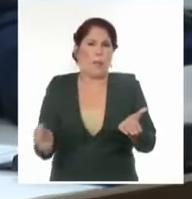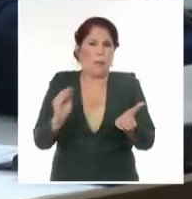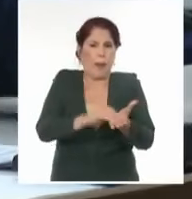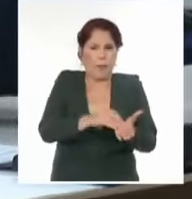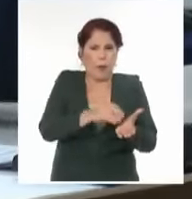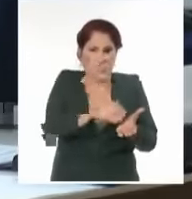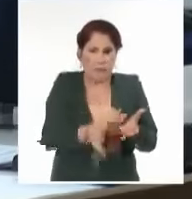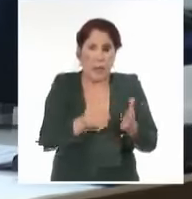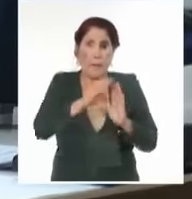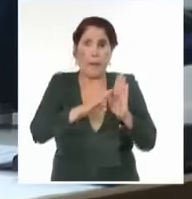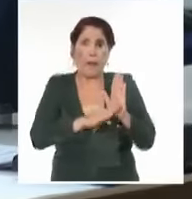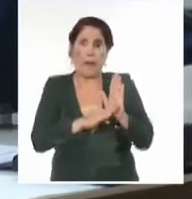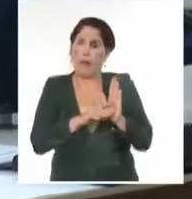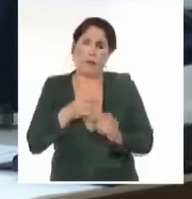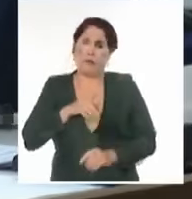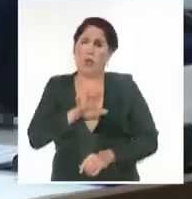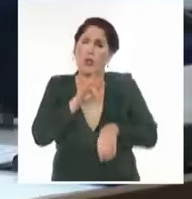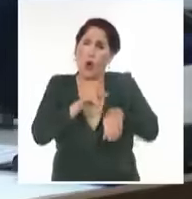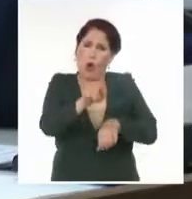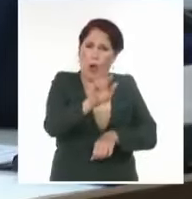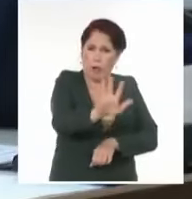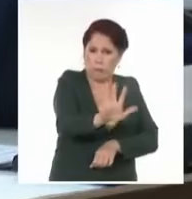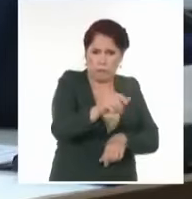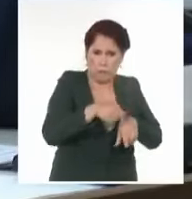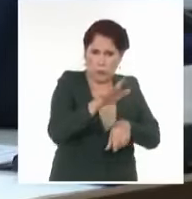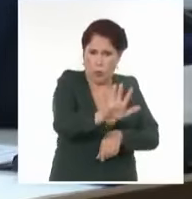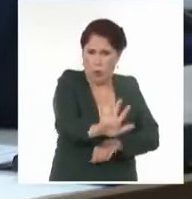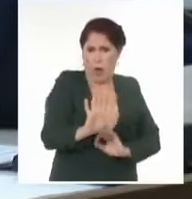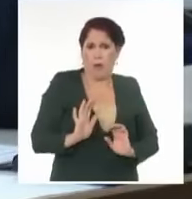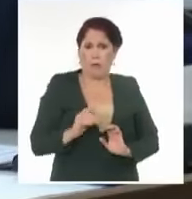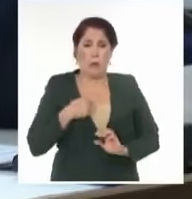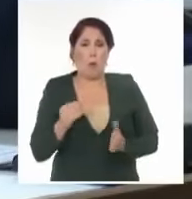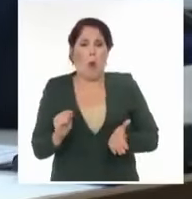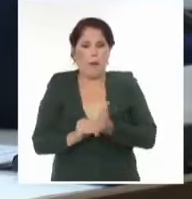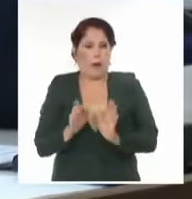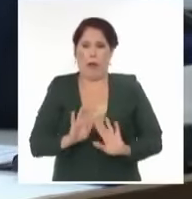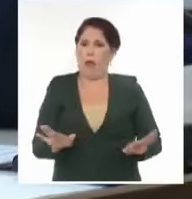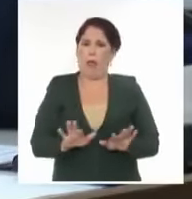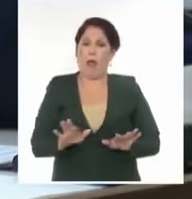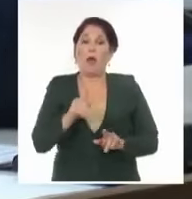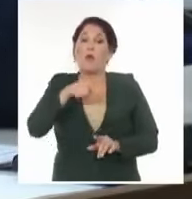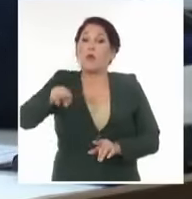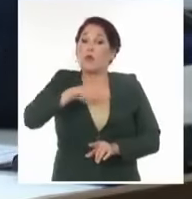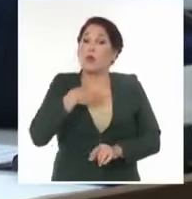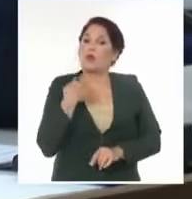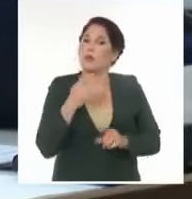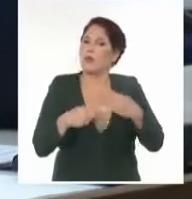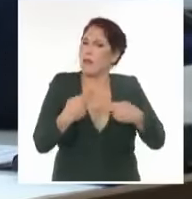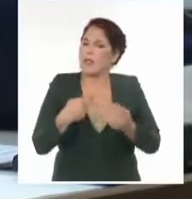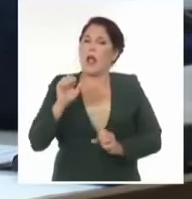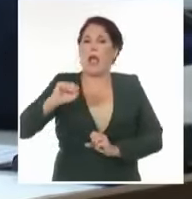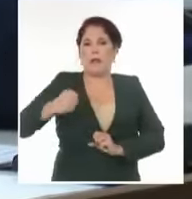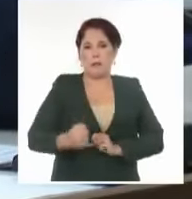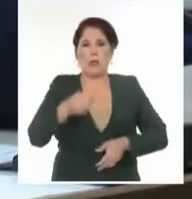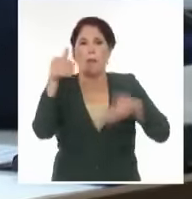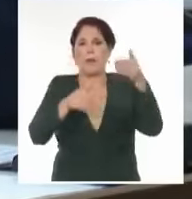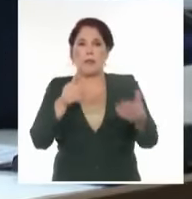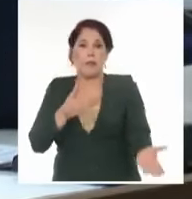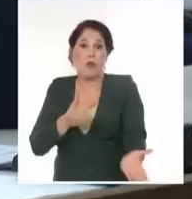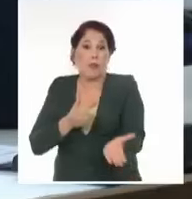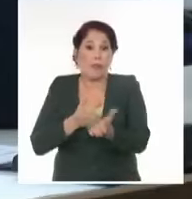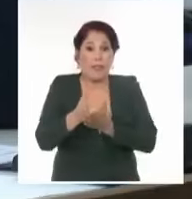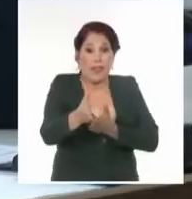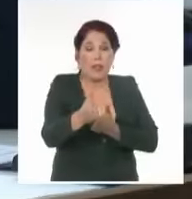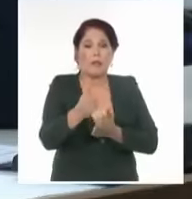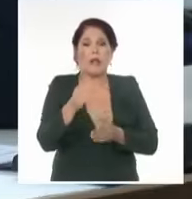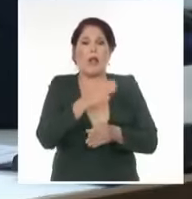de medidas que le corresponden a un organismo rector o otro. Por tanto, tenemos que exigir la participación directa de